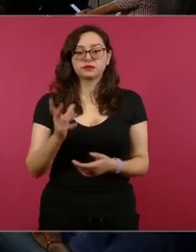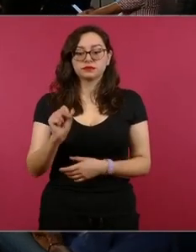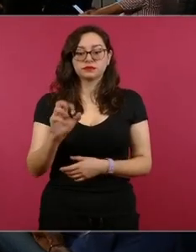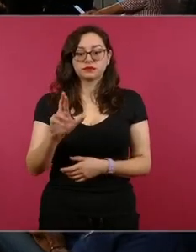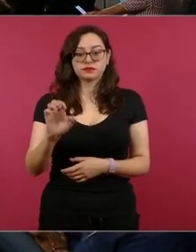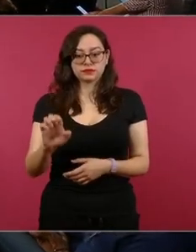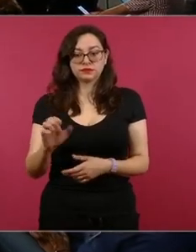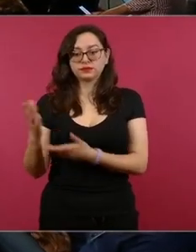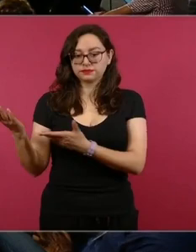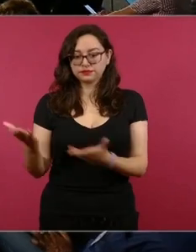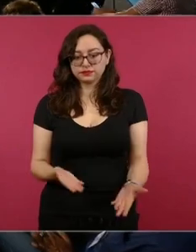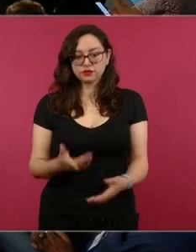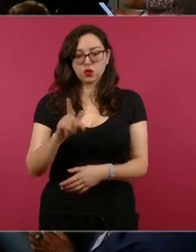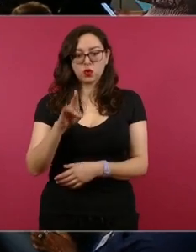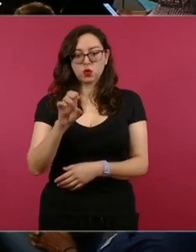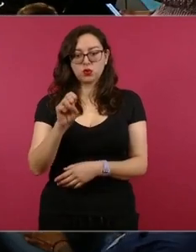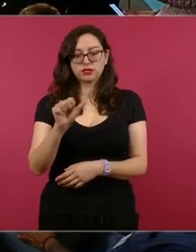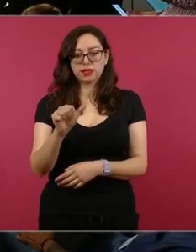Amari. Gracias,